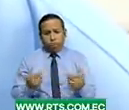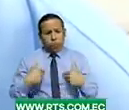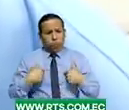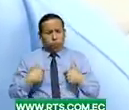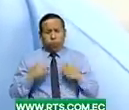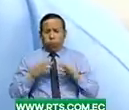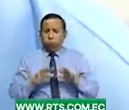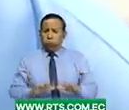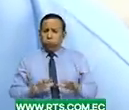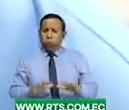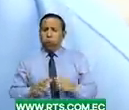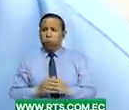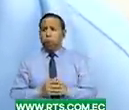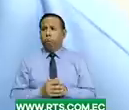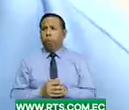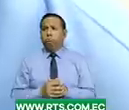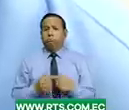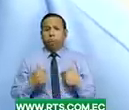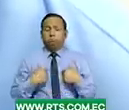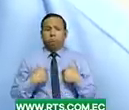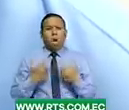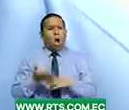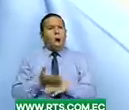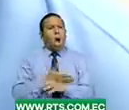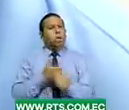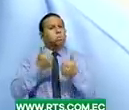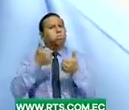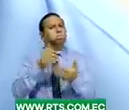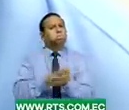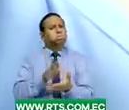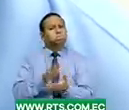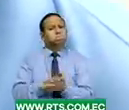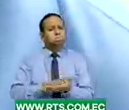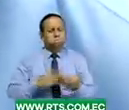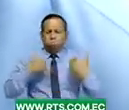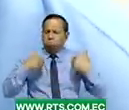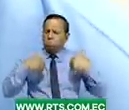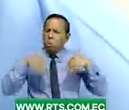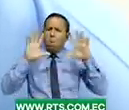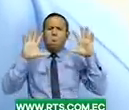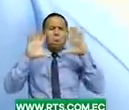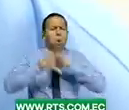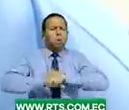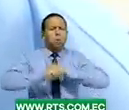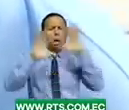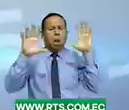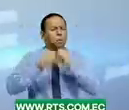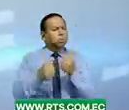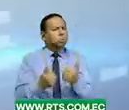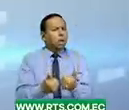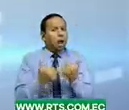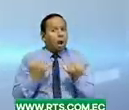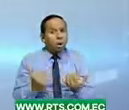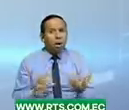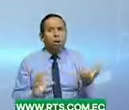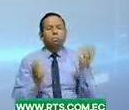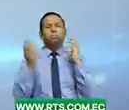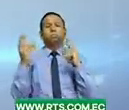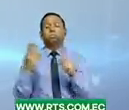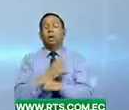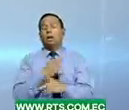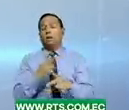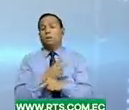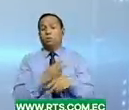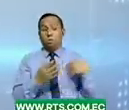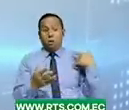tranquilo. Uno salía a cualquier hora y entraba a cualquier hora de la madrugada y no salía nada. Pues en lo que va del año